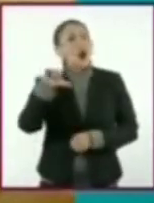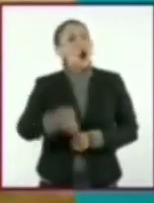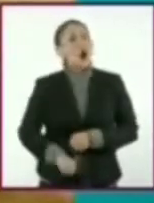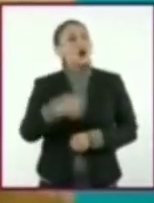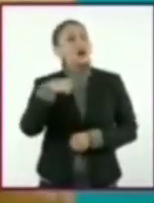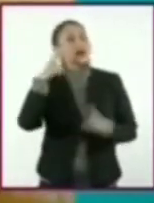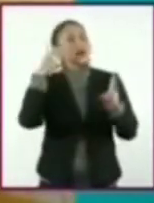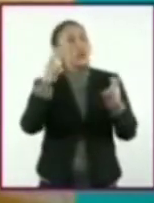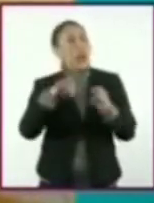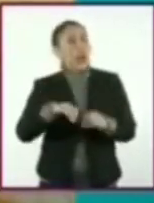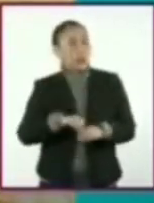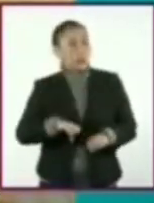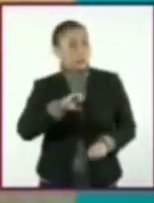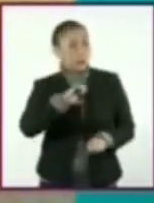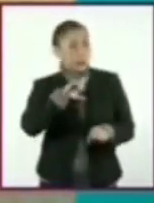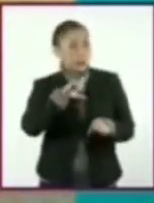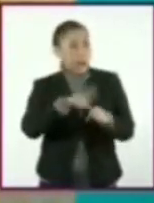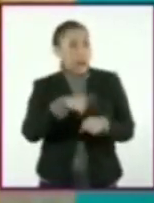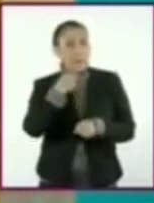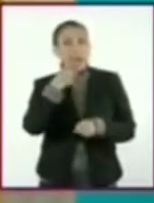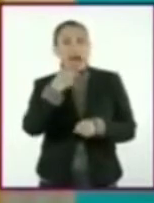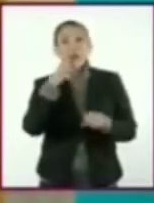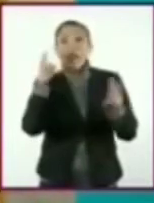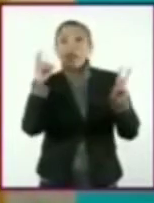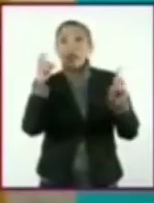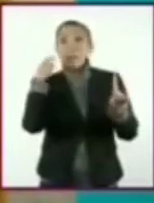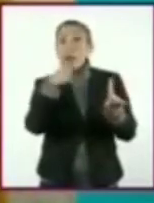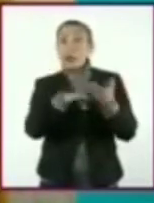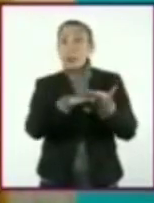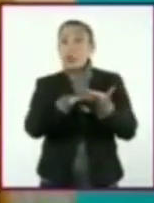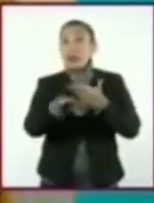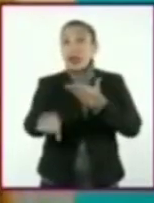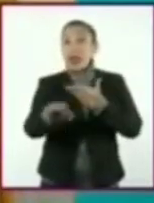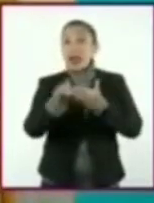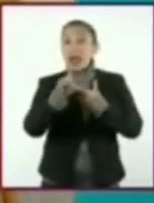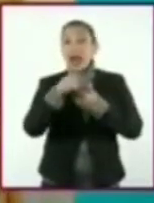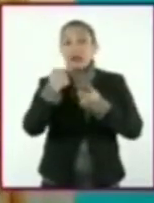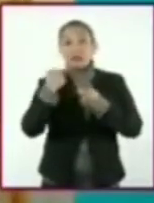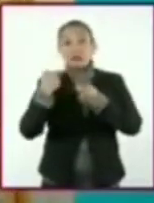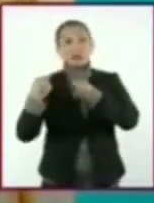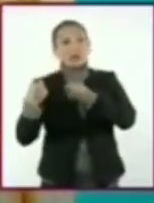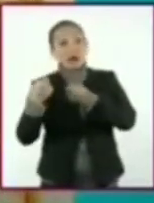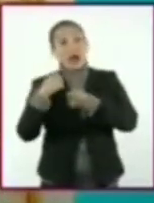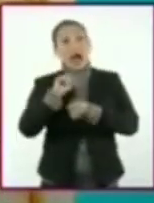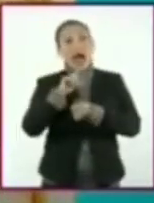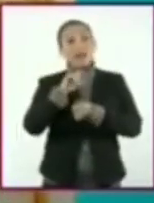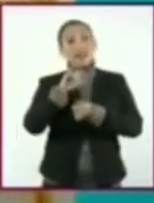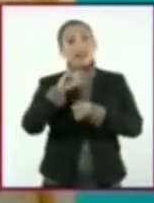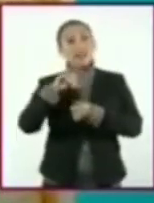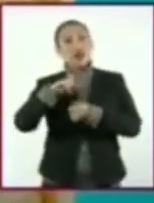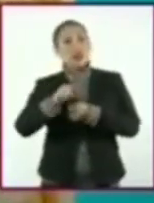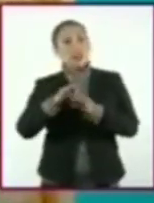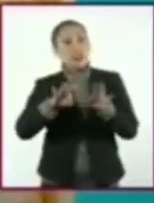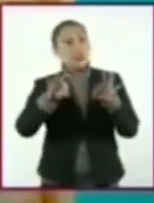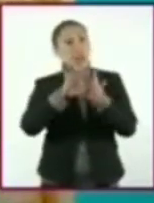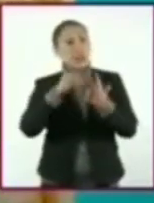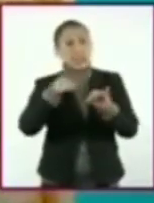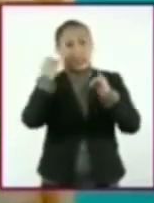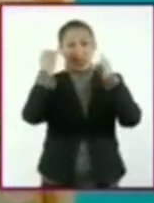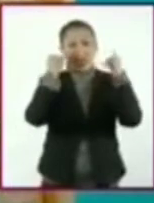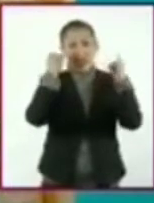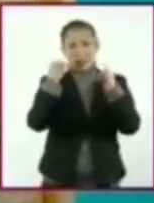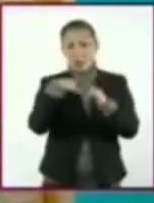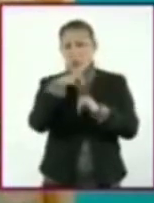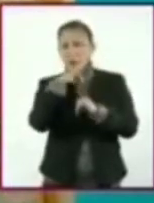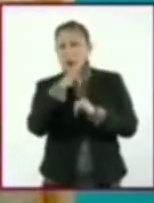tenemos un programa súper especial porque vamos a hablar del tema de la prevención de adicciones. Muy importante porque hay muchos mitos y tabús